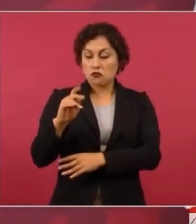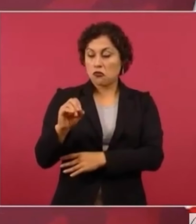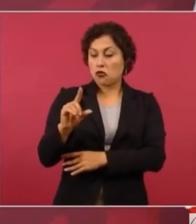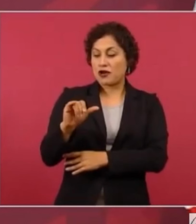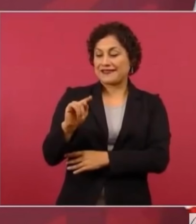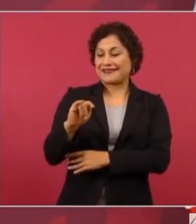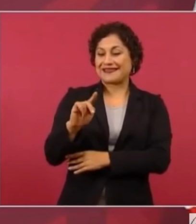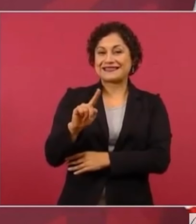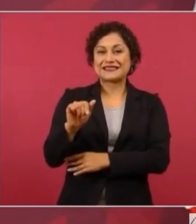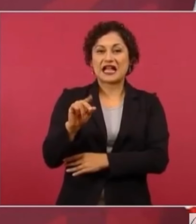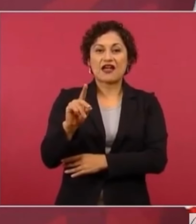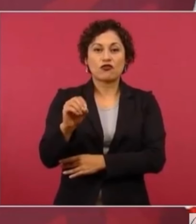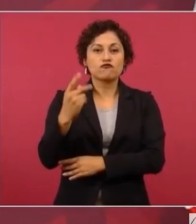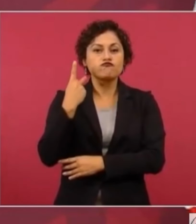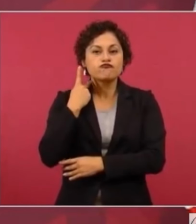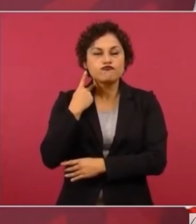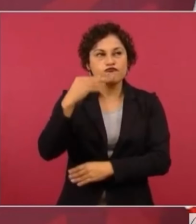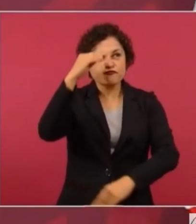polarizado